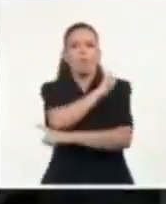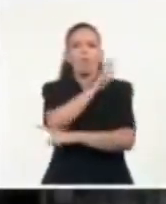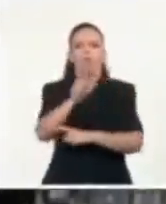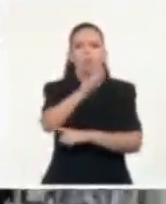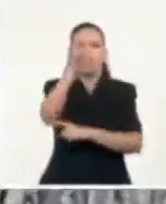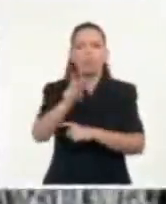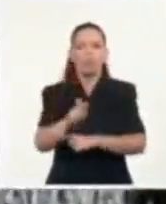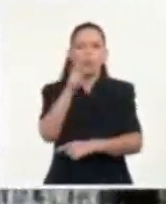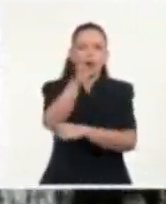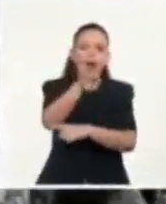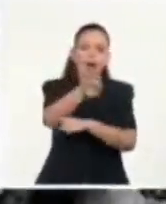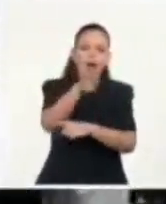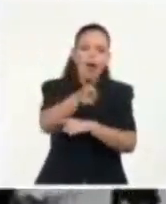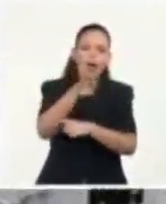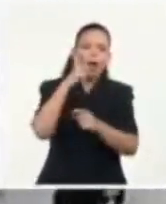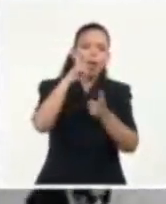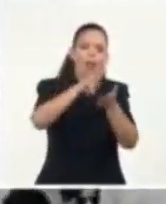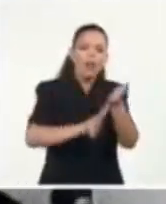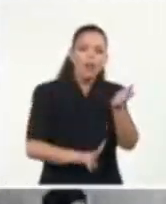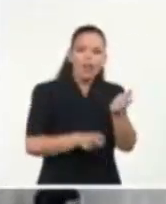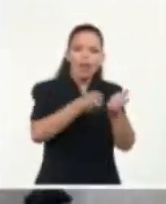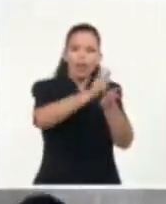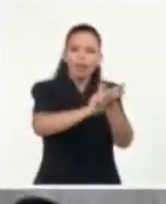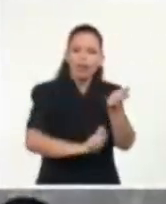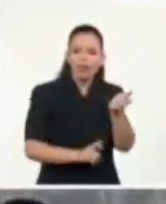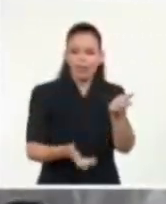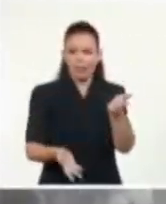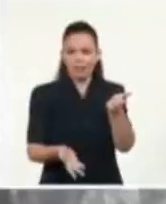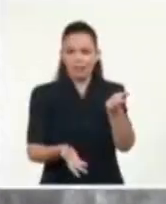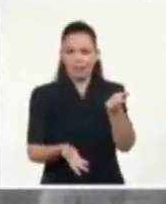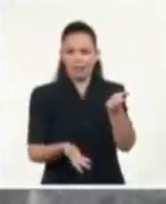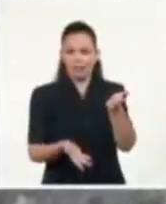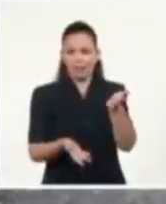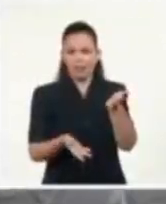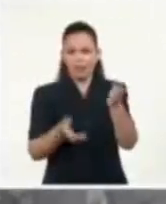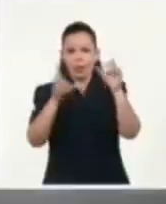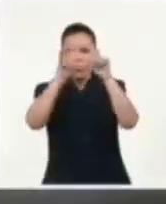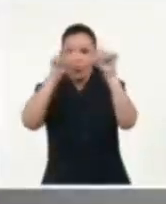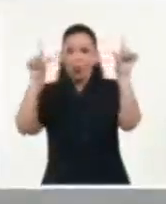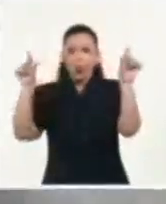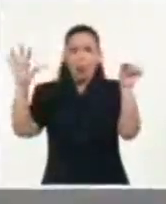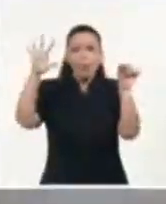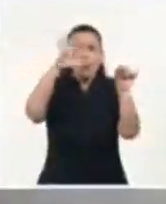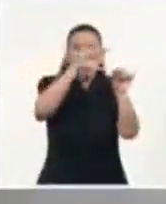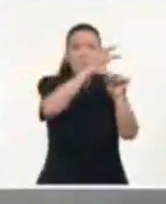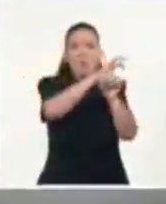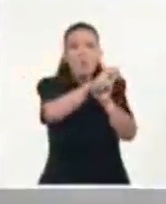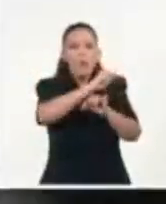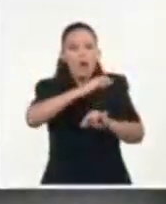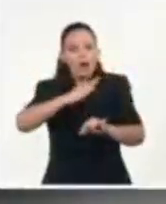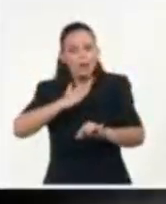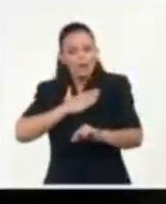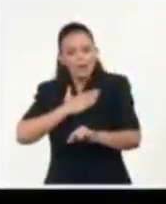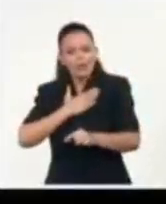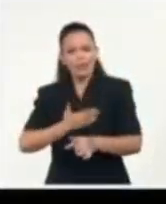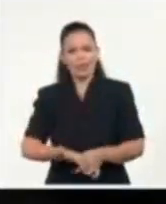inexperta. En todas las trincheras combatieron los hijos de La Habana.